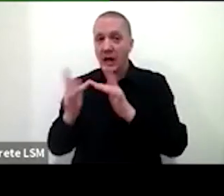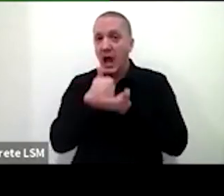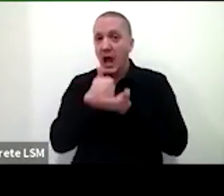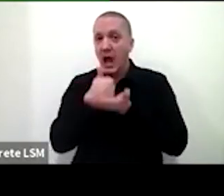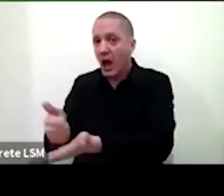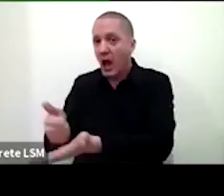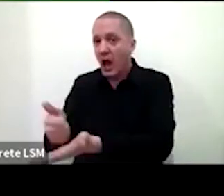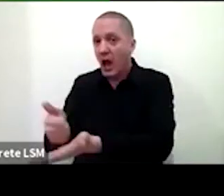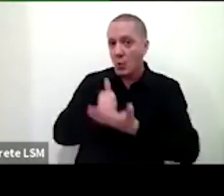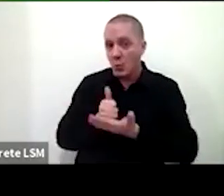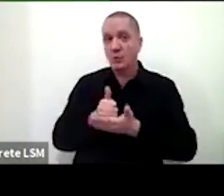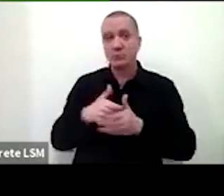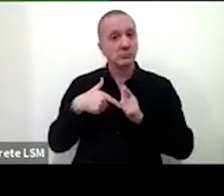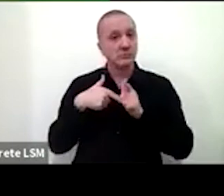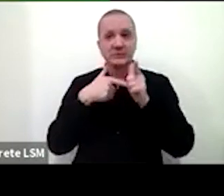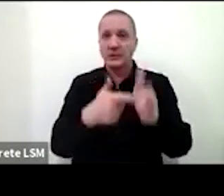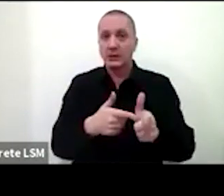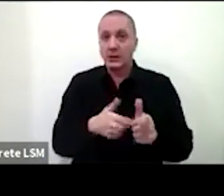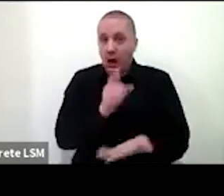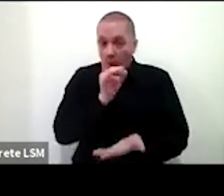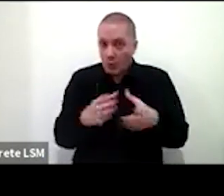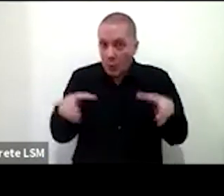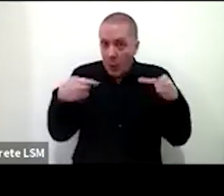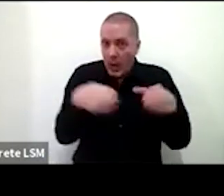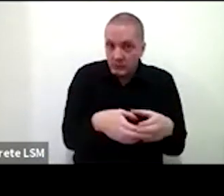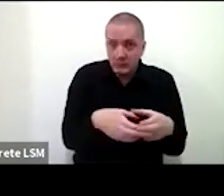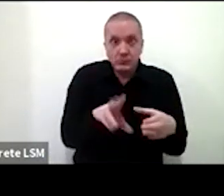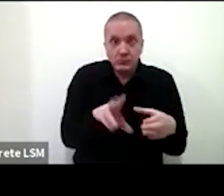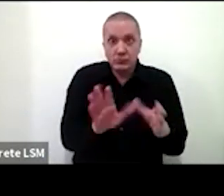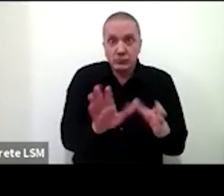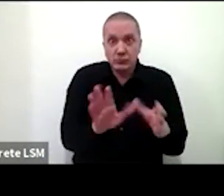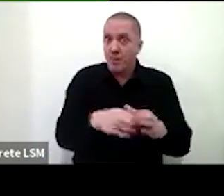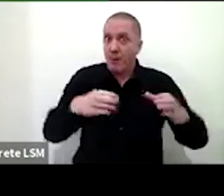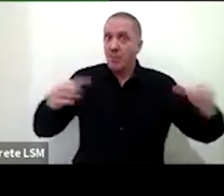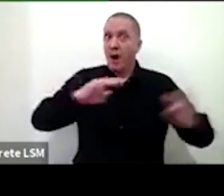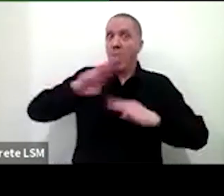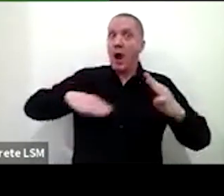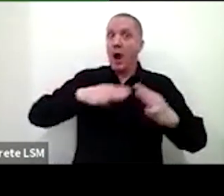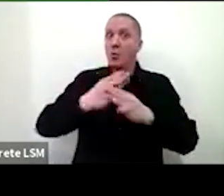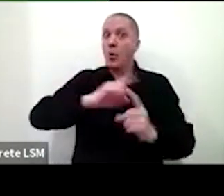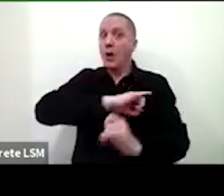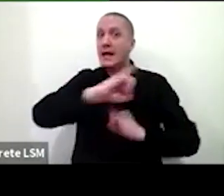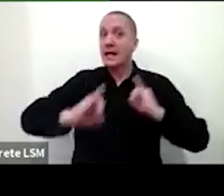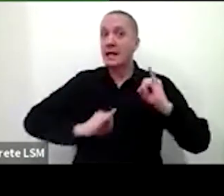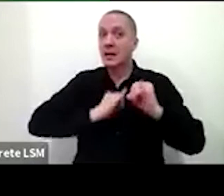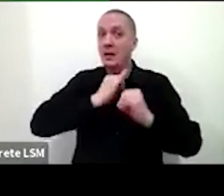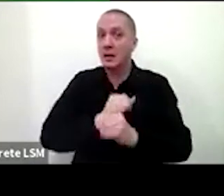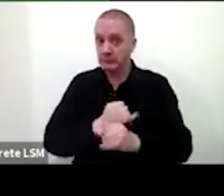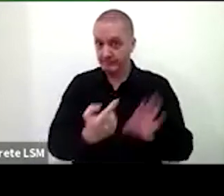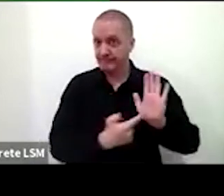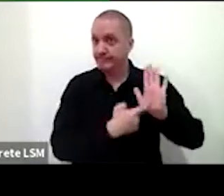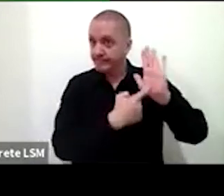ya no fue solo local ni nacional, sino fue internacional. Y eso es un ejemplo. Y nada, que nos